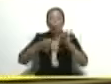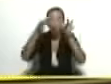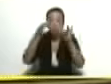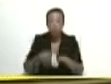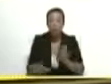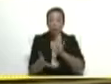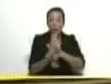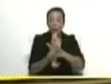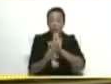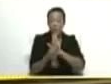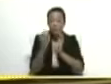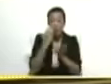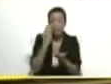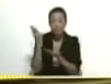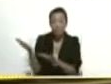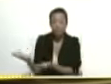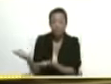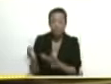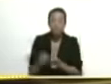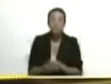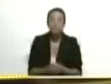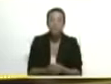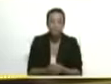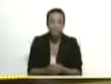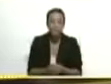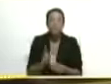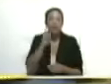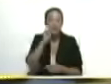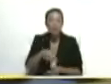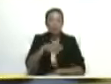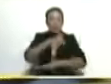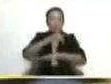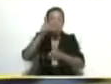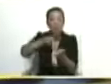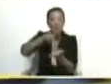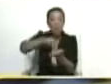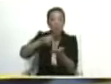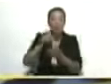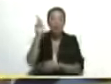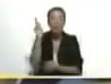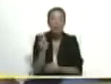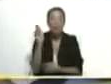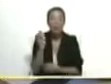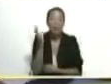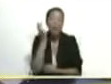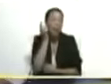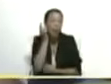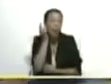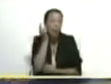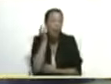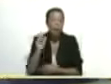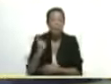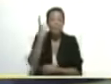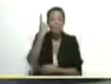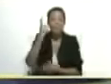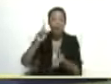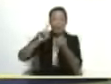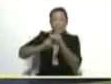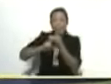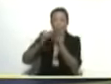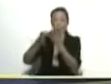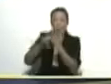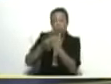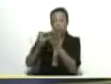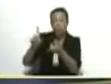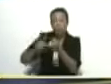República, Nicolás Maduro Moros, donde también participó una diputada de la Asamblea Nacional, que es nuestra primera combatiente,